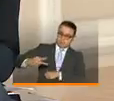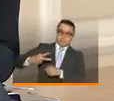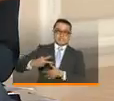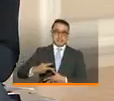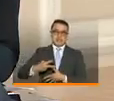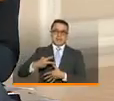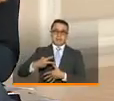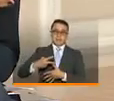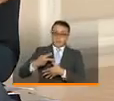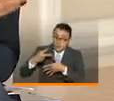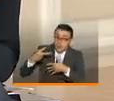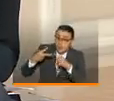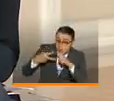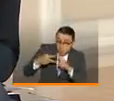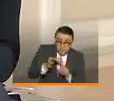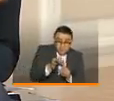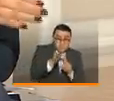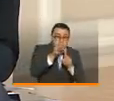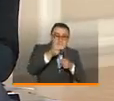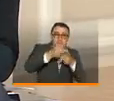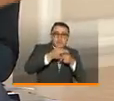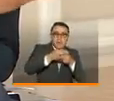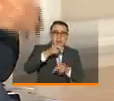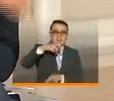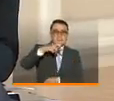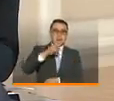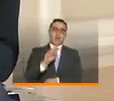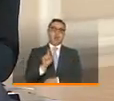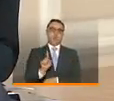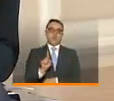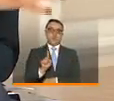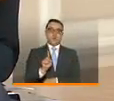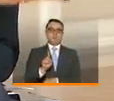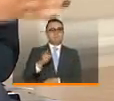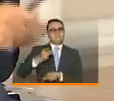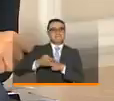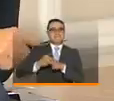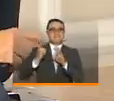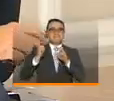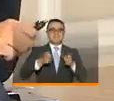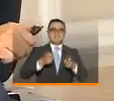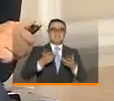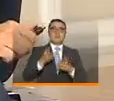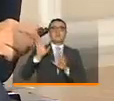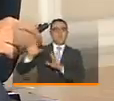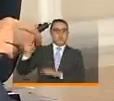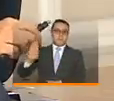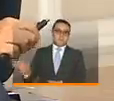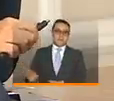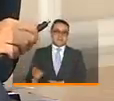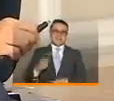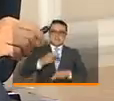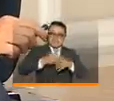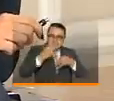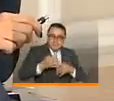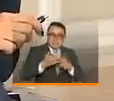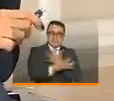Brasil, y es un virus que ha acumulado una serie de mutaciones y